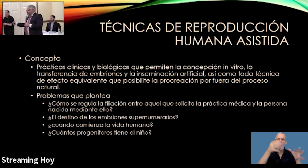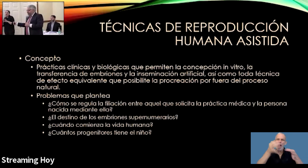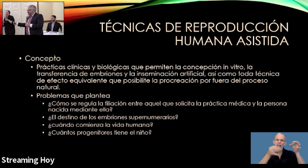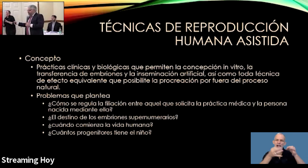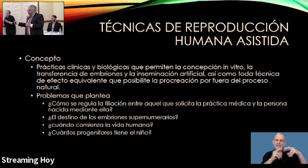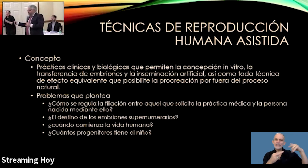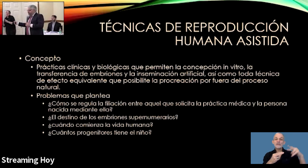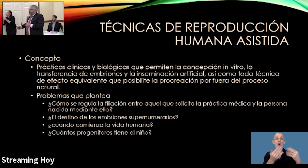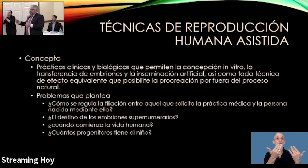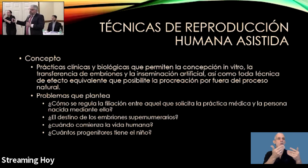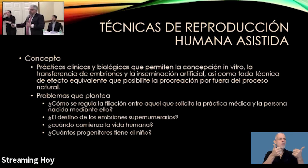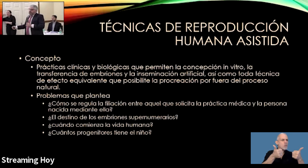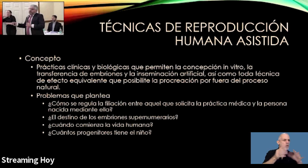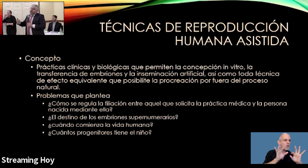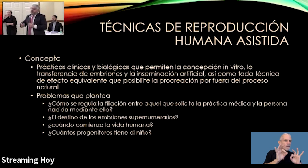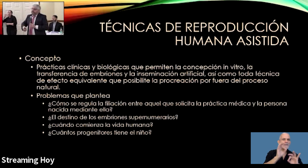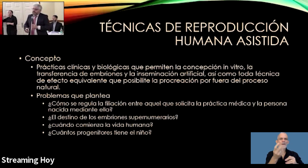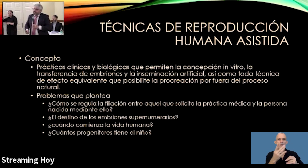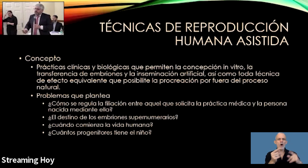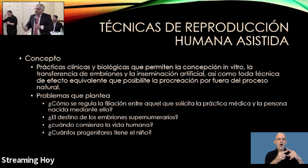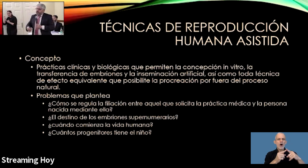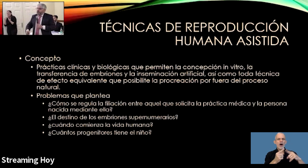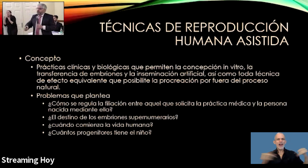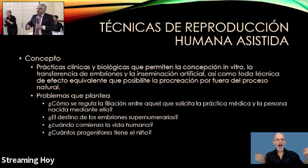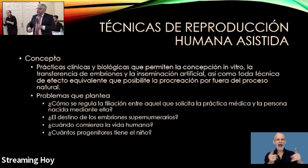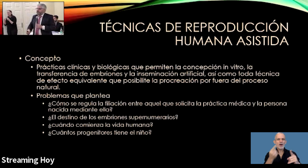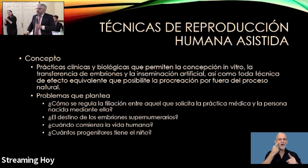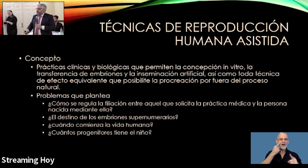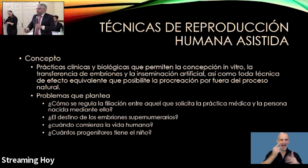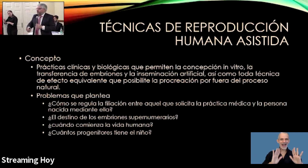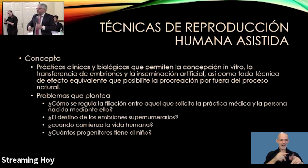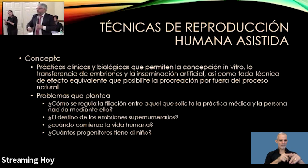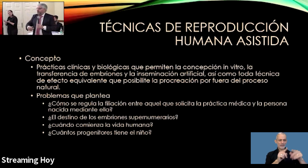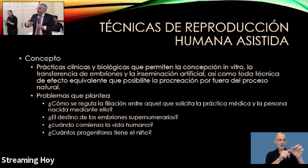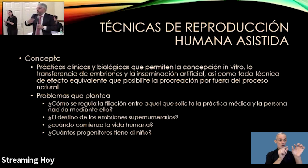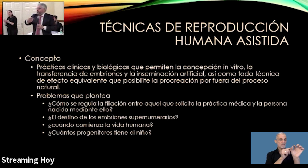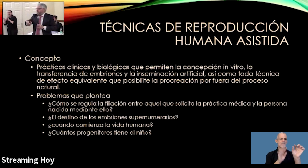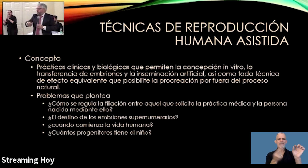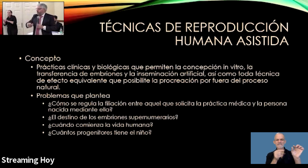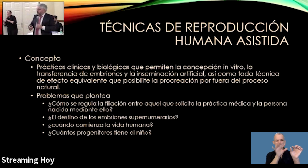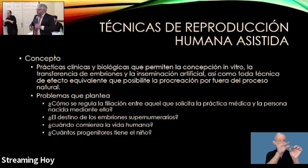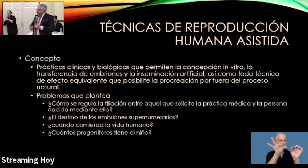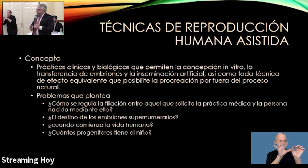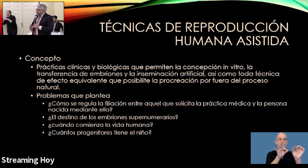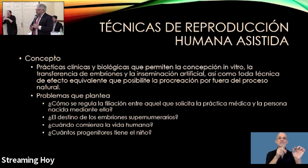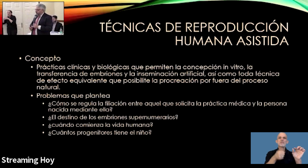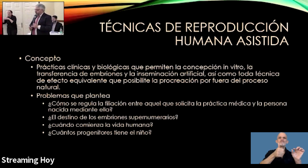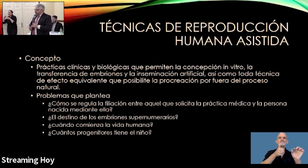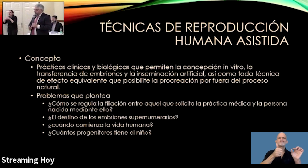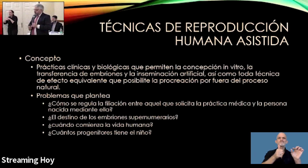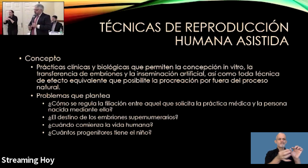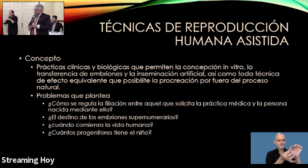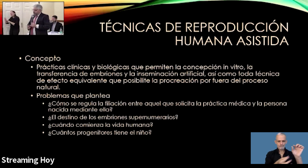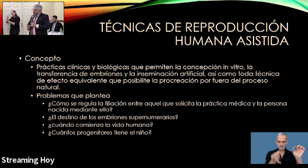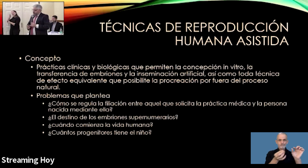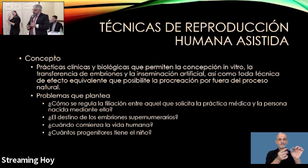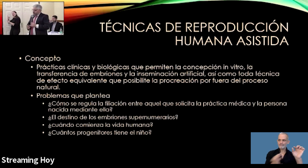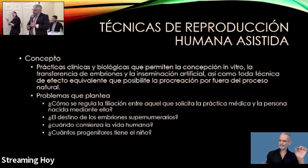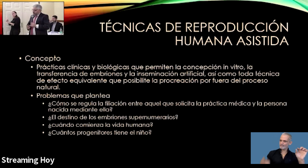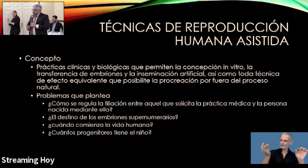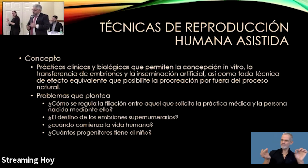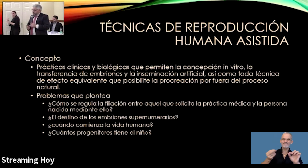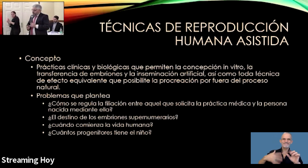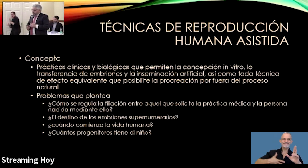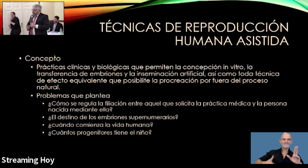viabilidad y eventualmente implantar exclusivamente aquellos que estén en mejores condiciones